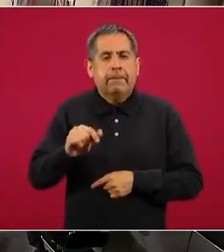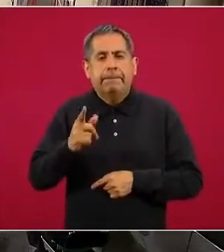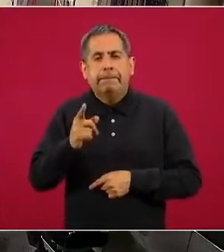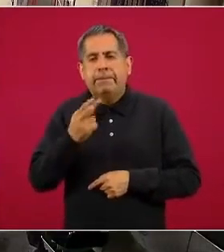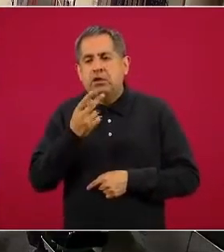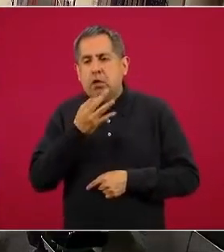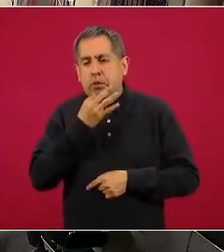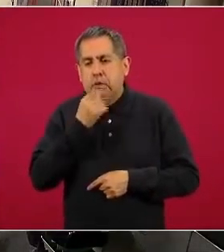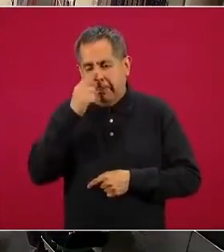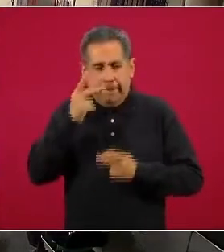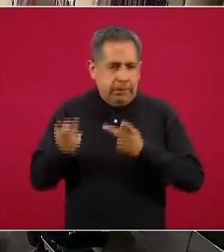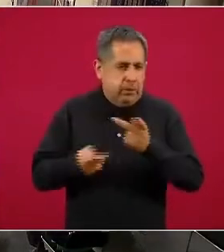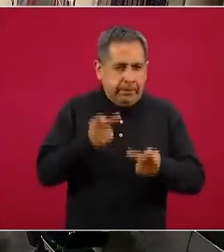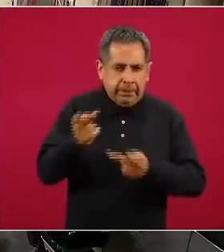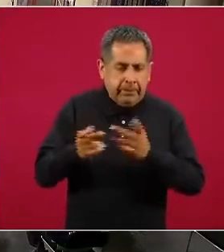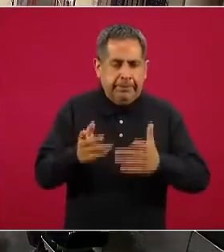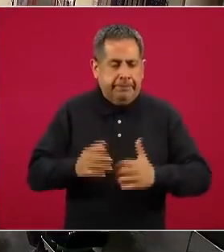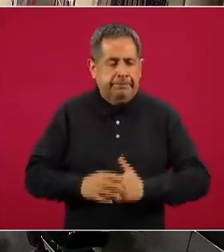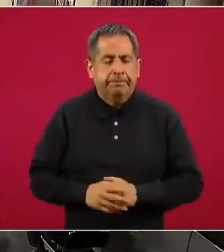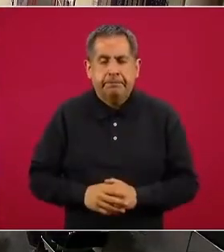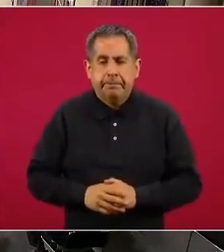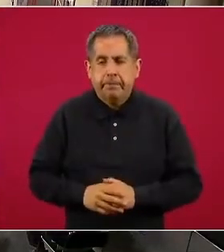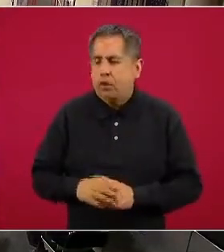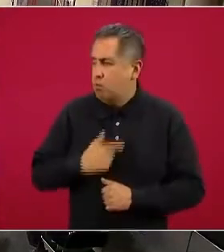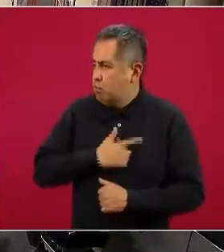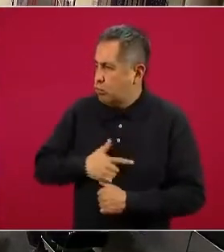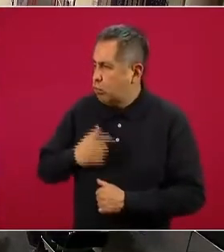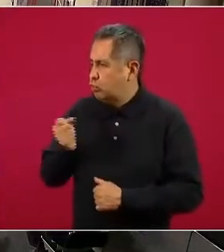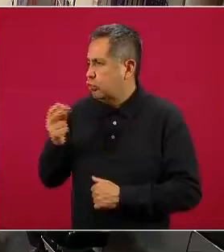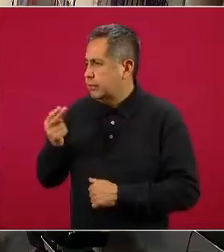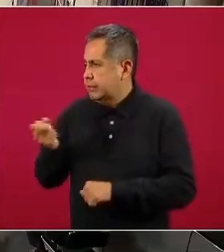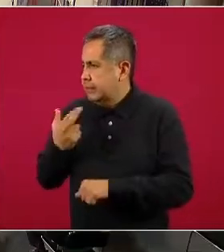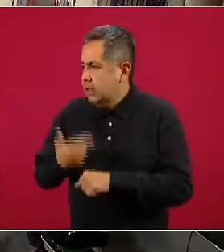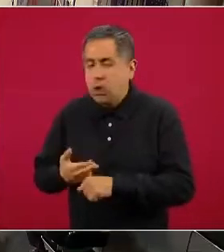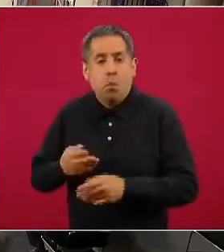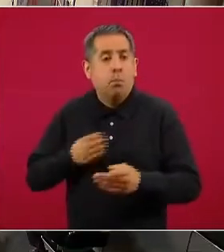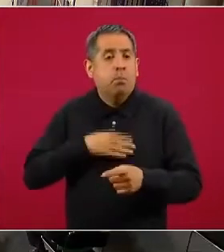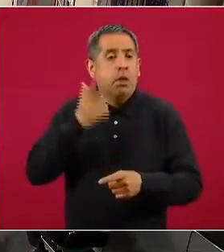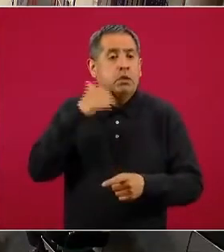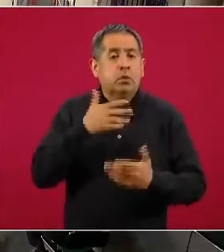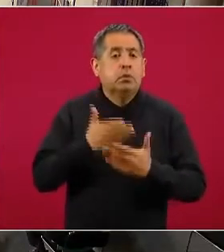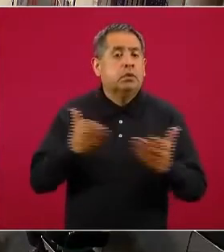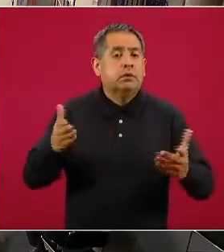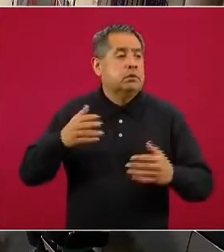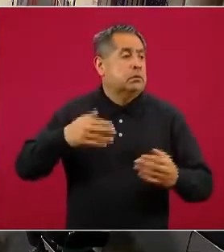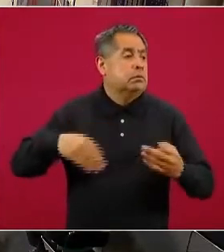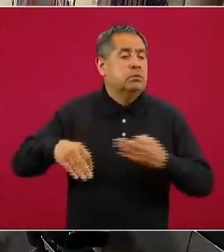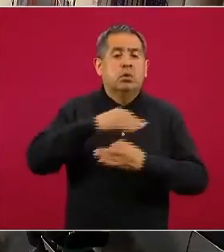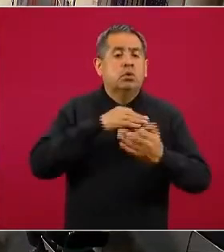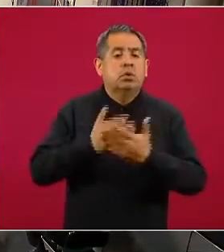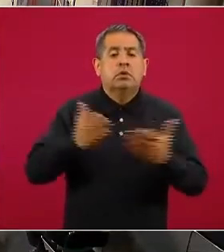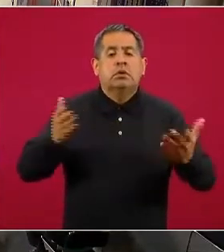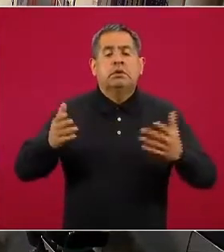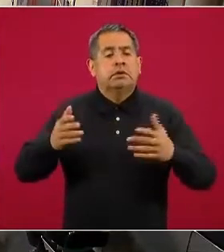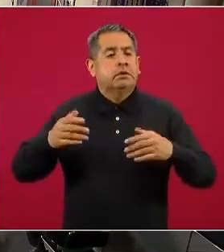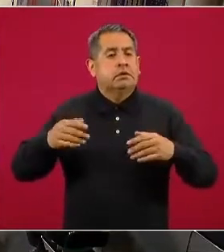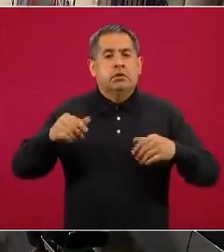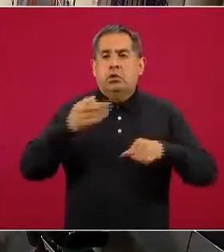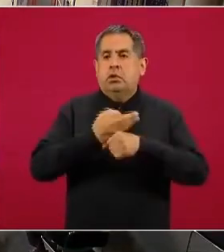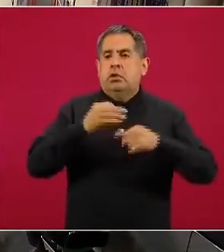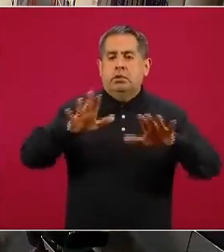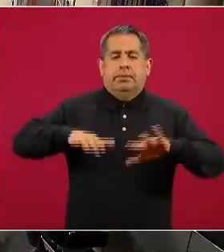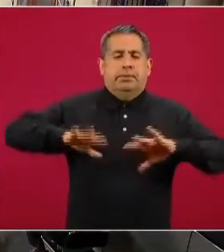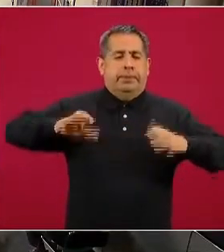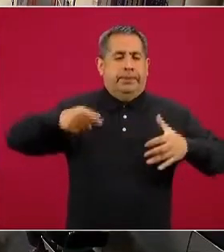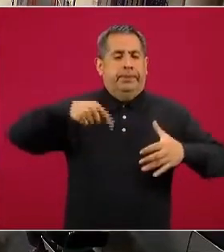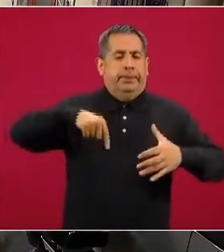y comentarios. Con mucho gusto, señor subsecretario. Muy buenas noches a todas y todos los aquí presentes, así